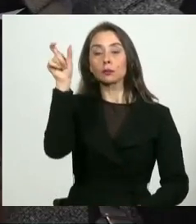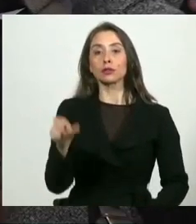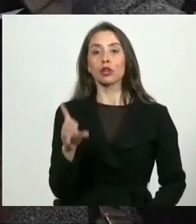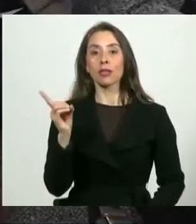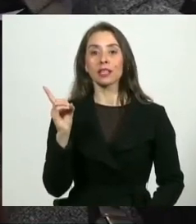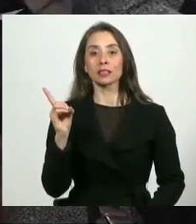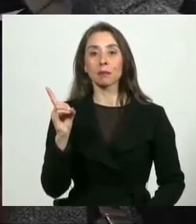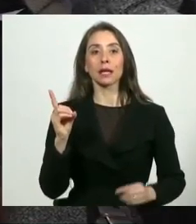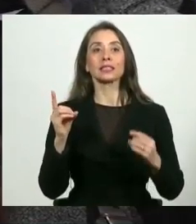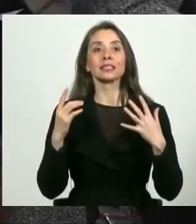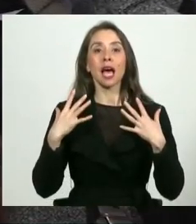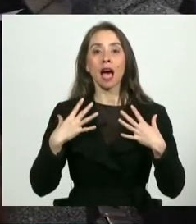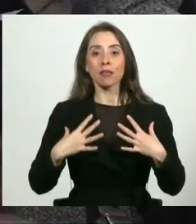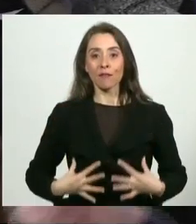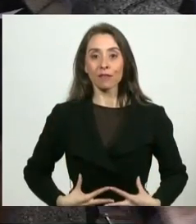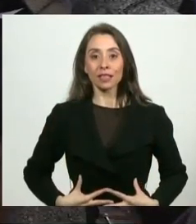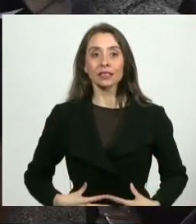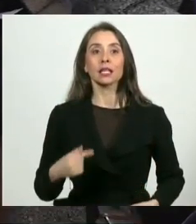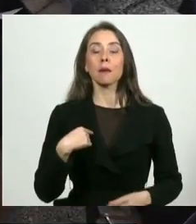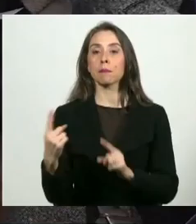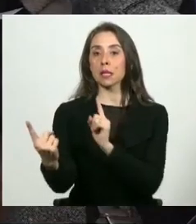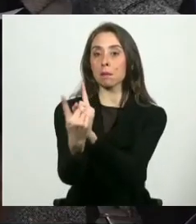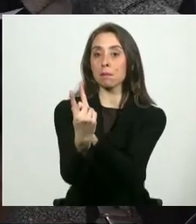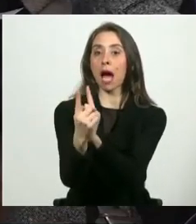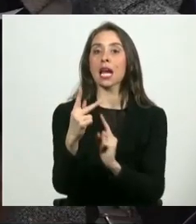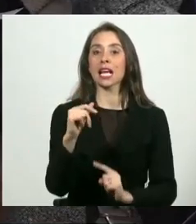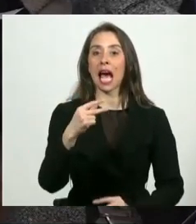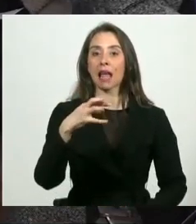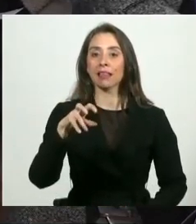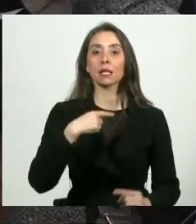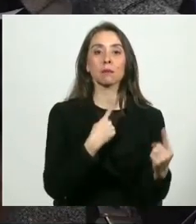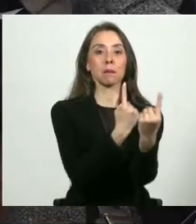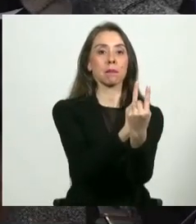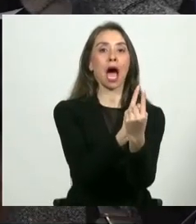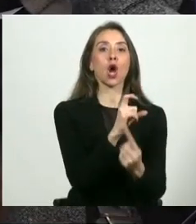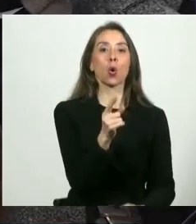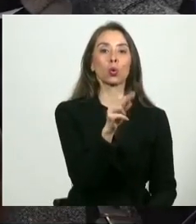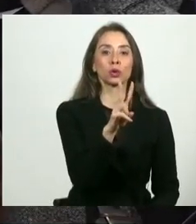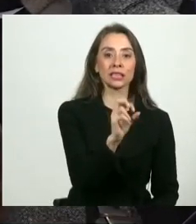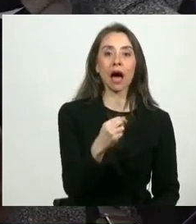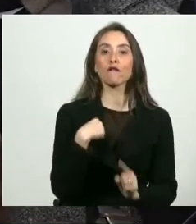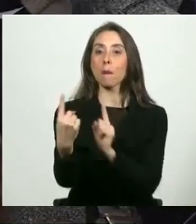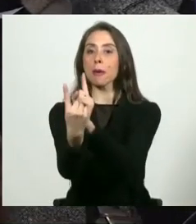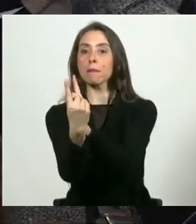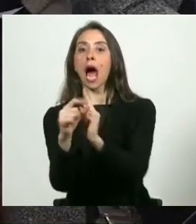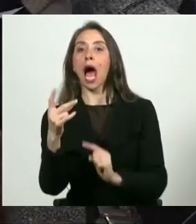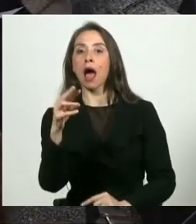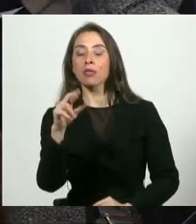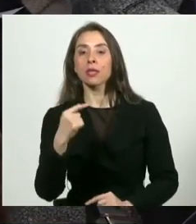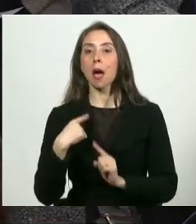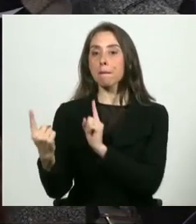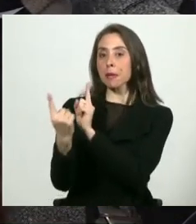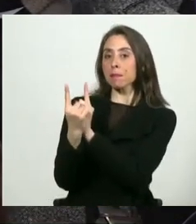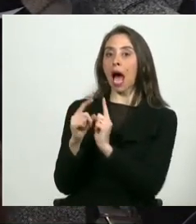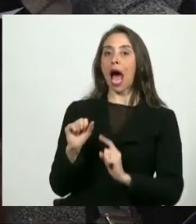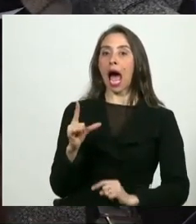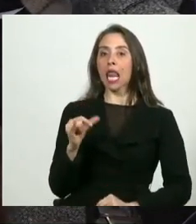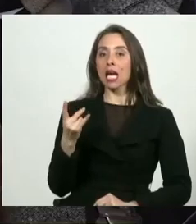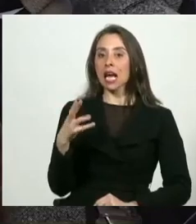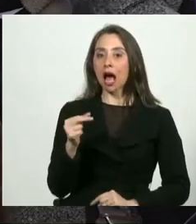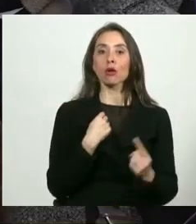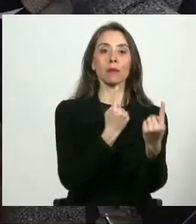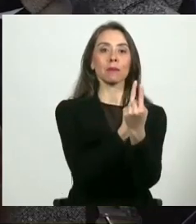física. Mi par es Catherine, mi par es Gustavo, mi par es Andrea, mi par es Alejandro, mi